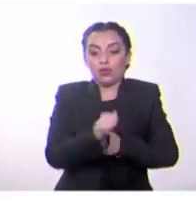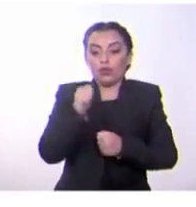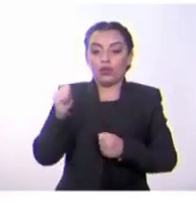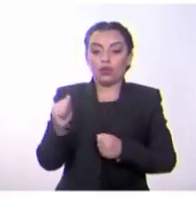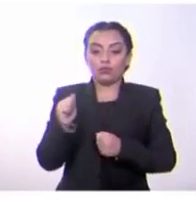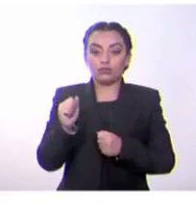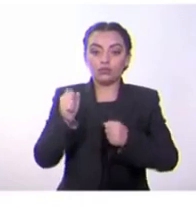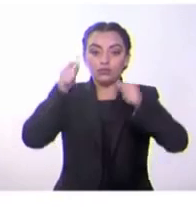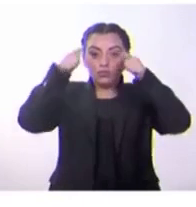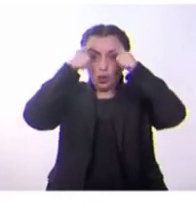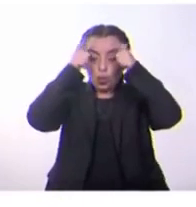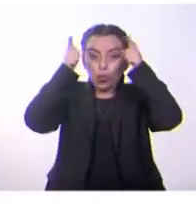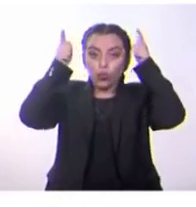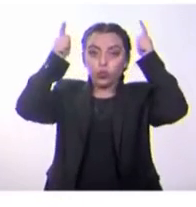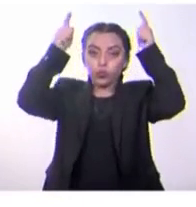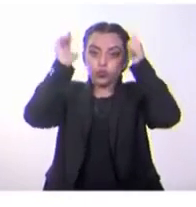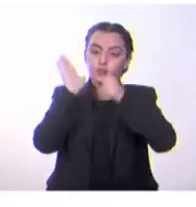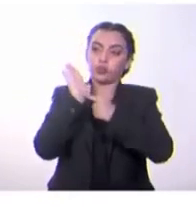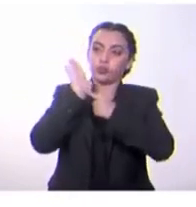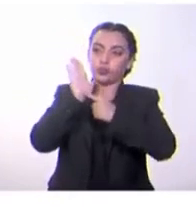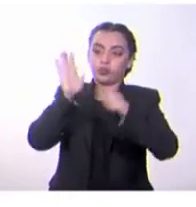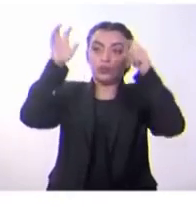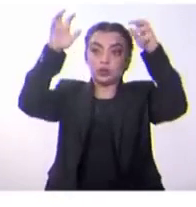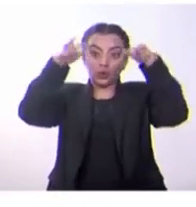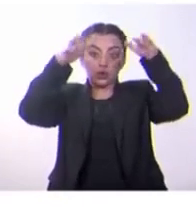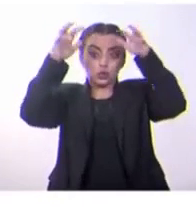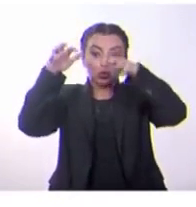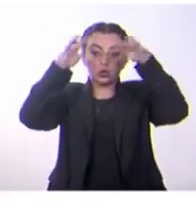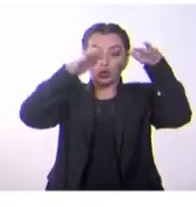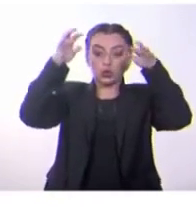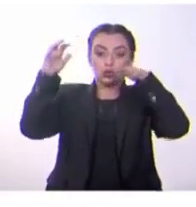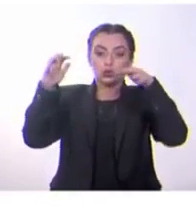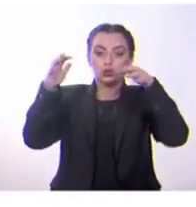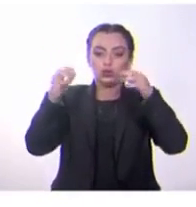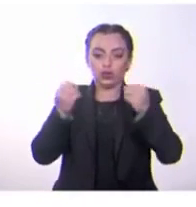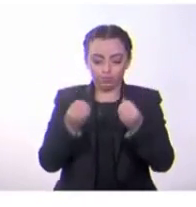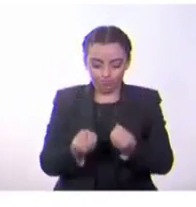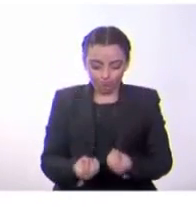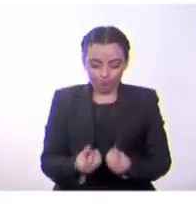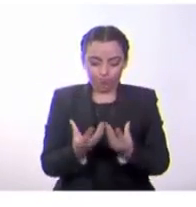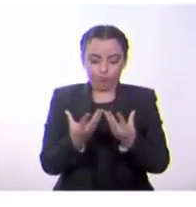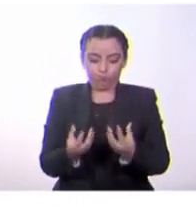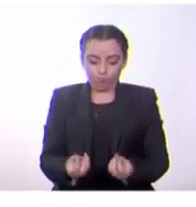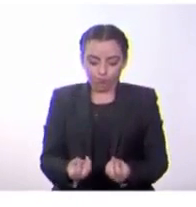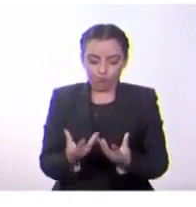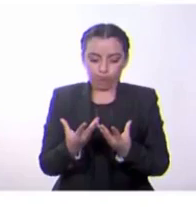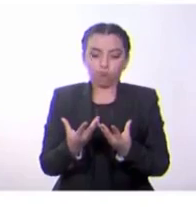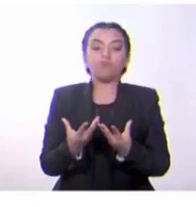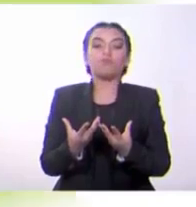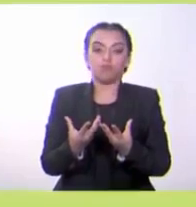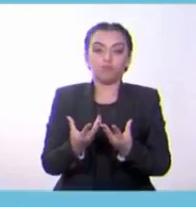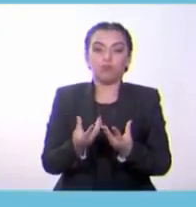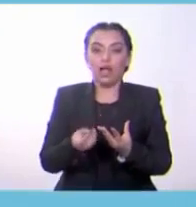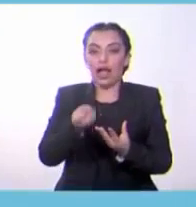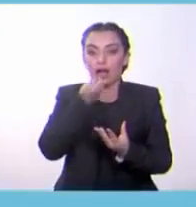otras cosas, la lluvia y su consecuente fertilidad hacia el suelo para producir